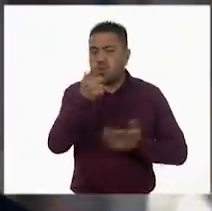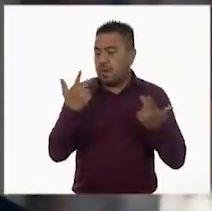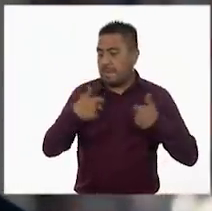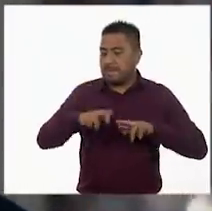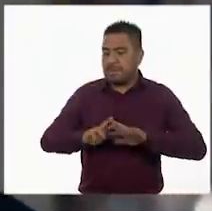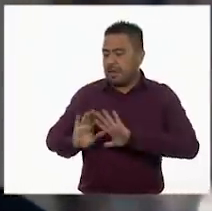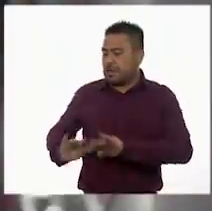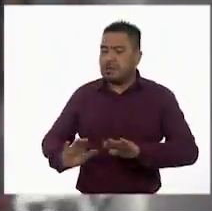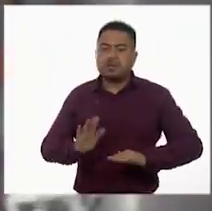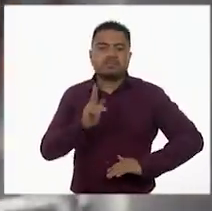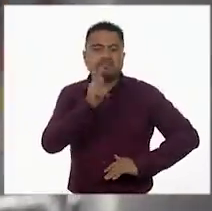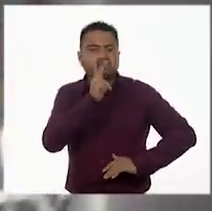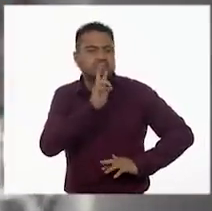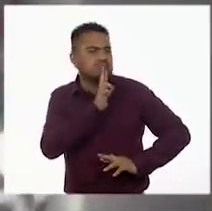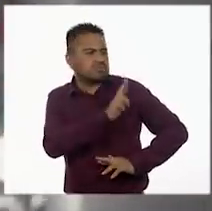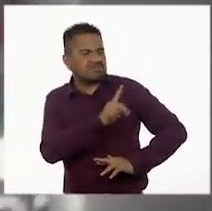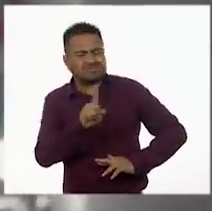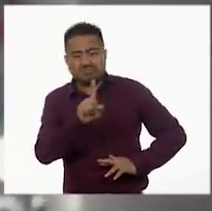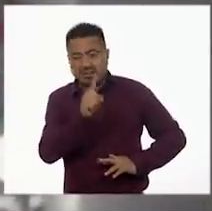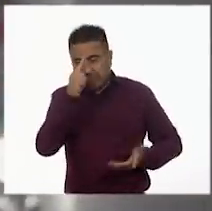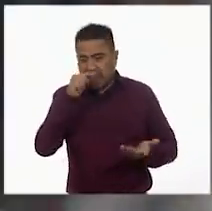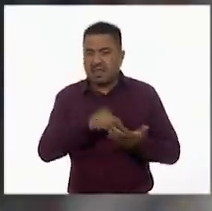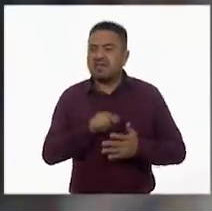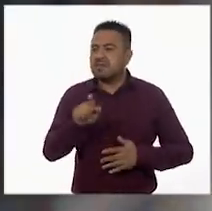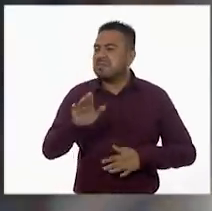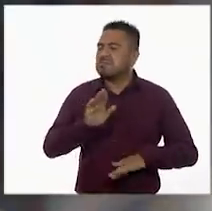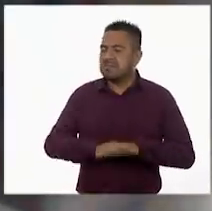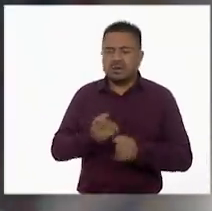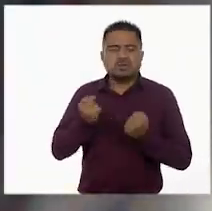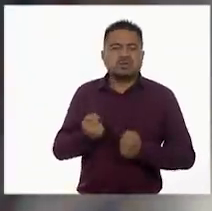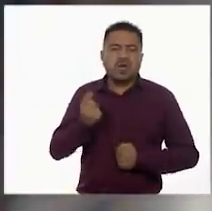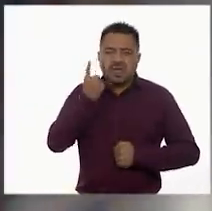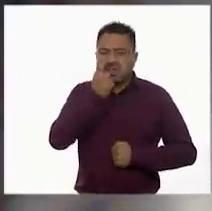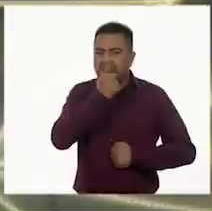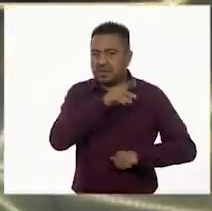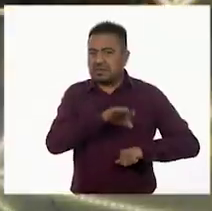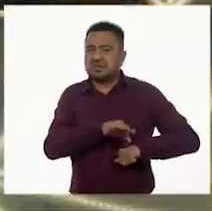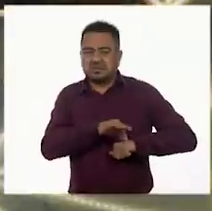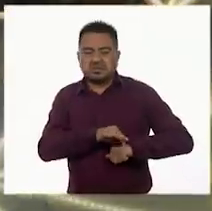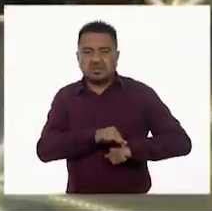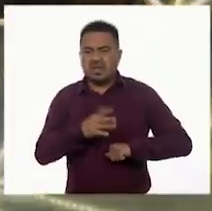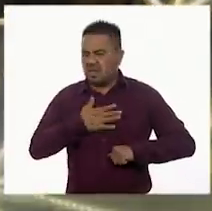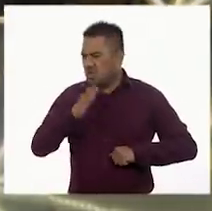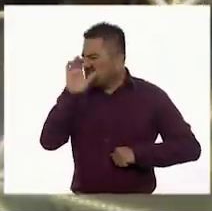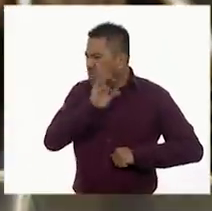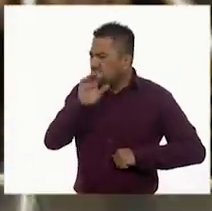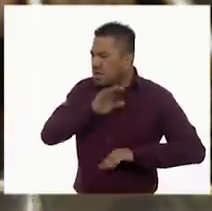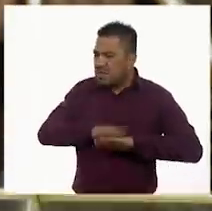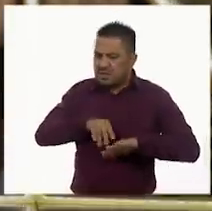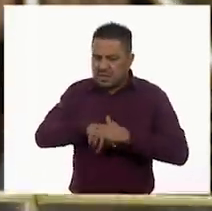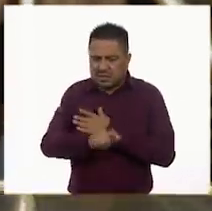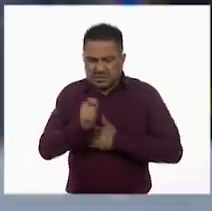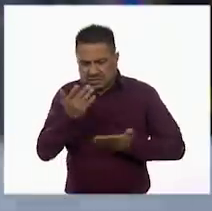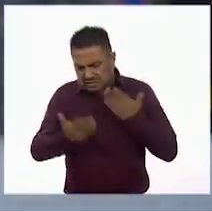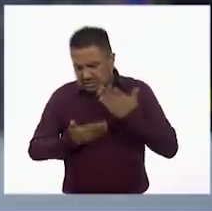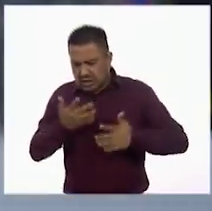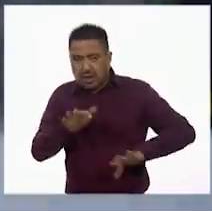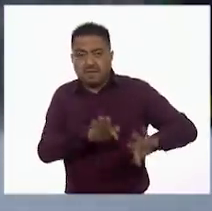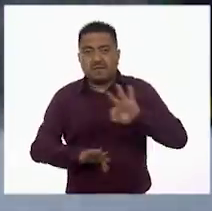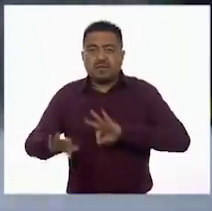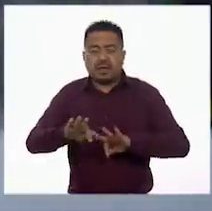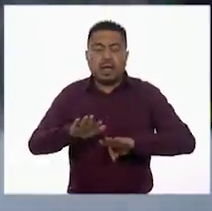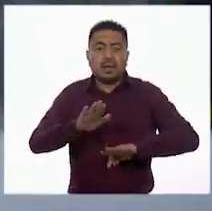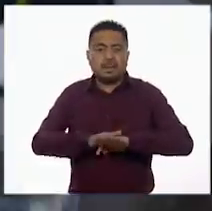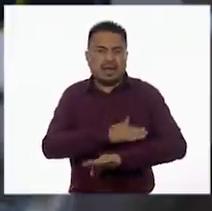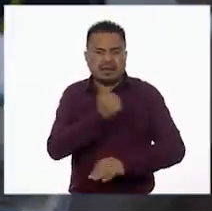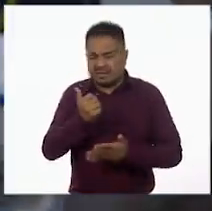maestra. Y mi papá le contestaba, creo que es más seguro que seas dentista. Mi curiosidad me llevó a estudiar física, pero fueron